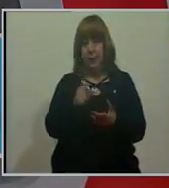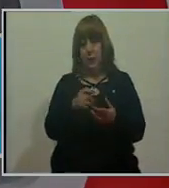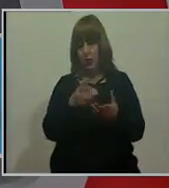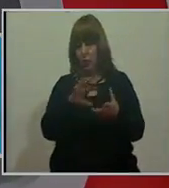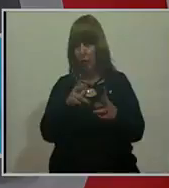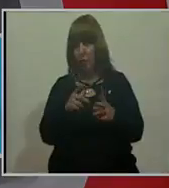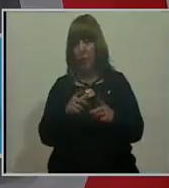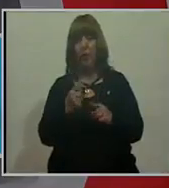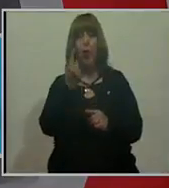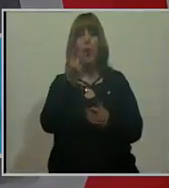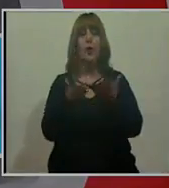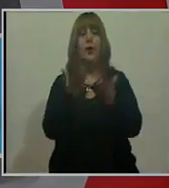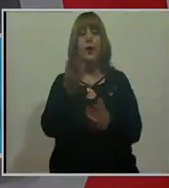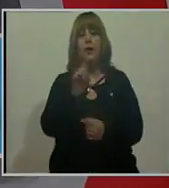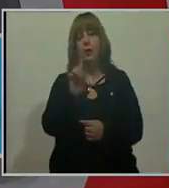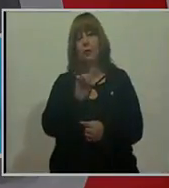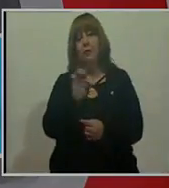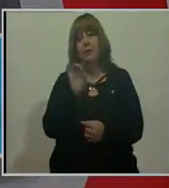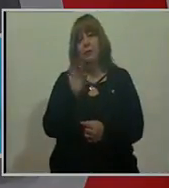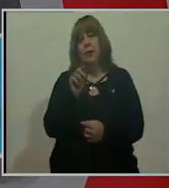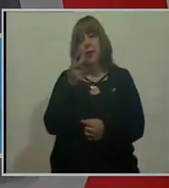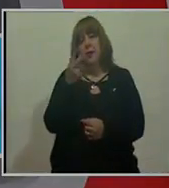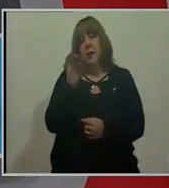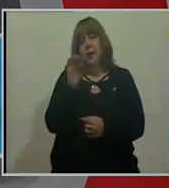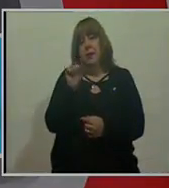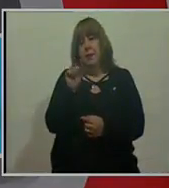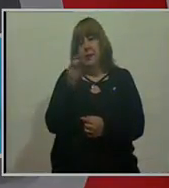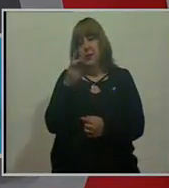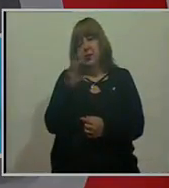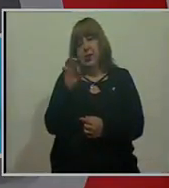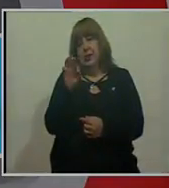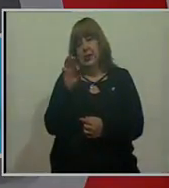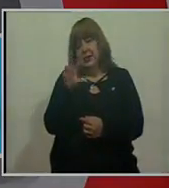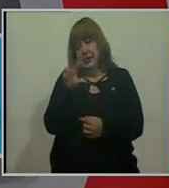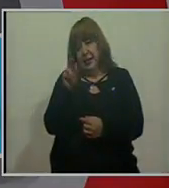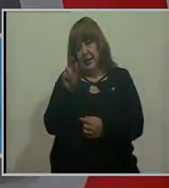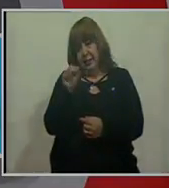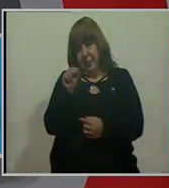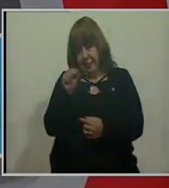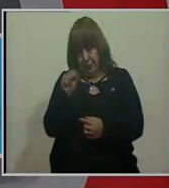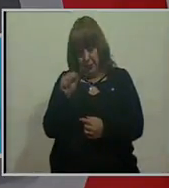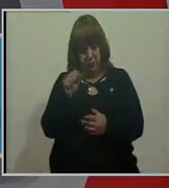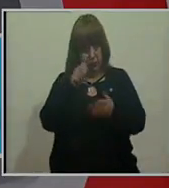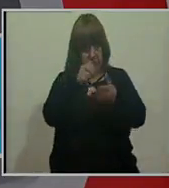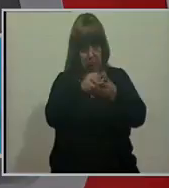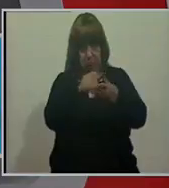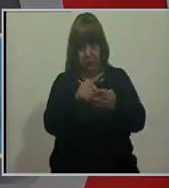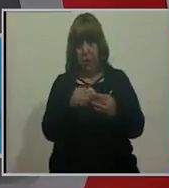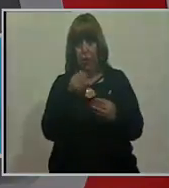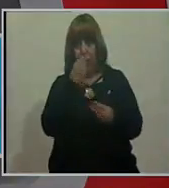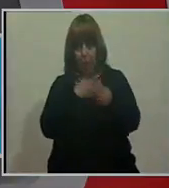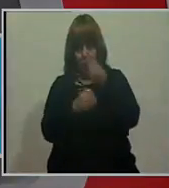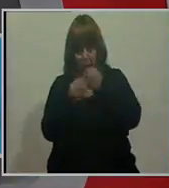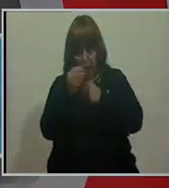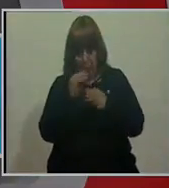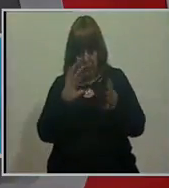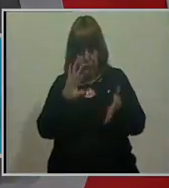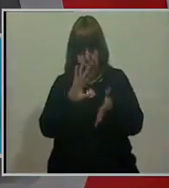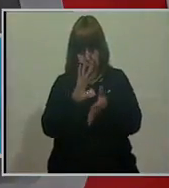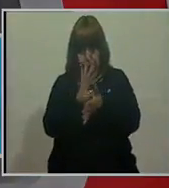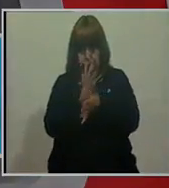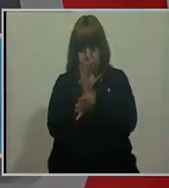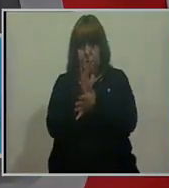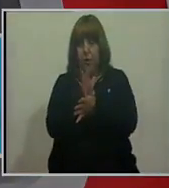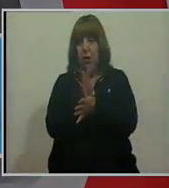compra. Y si no, lo justo y lo necesario. A veces sobraba, servía para una tostada. No, ahora lo justo y lo necesario para cada día. Y si alguien no va a comer,